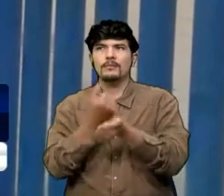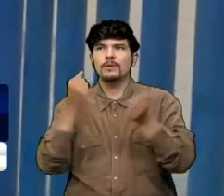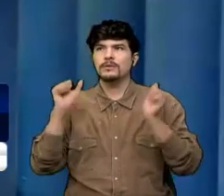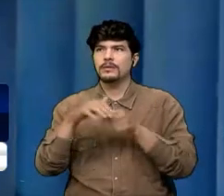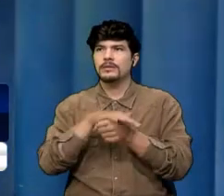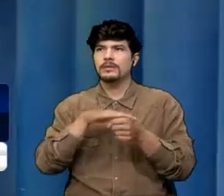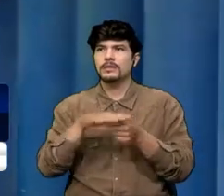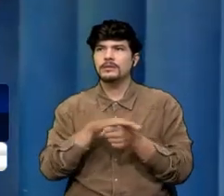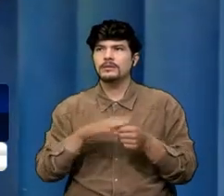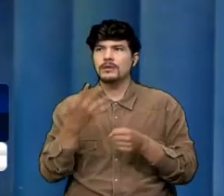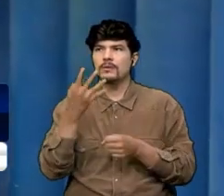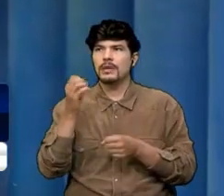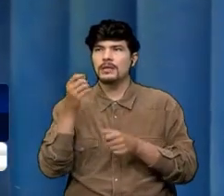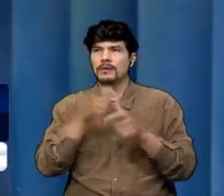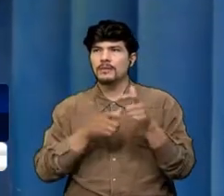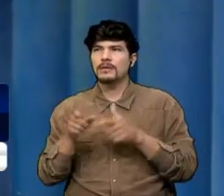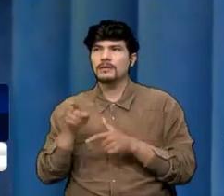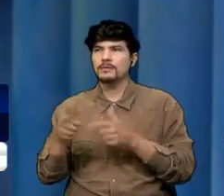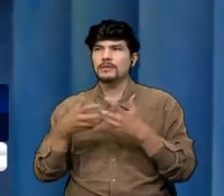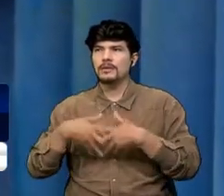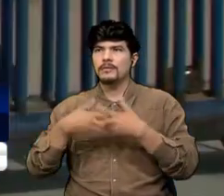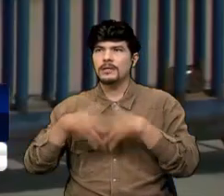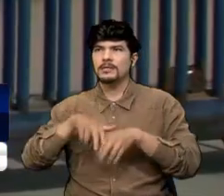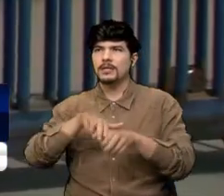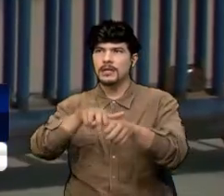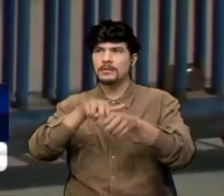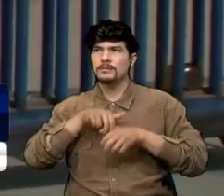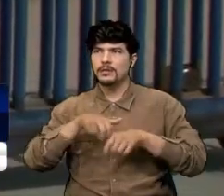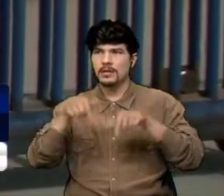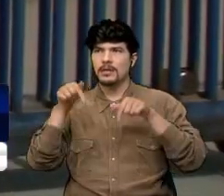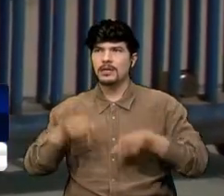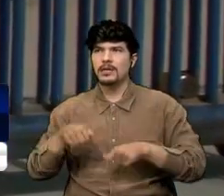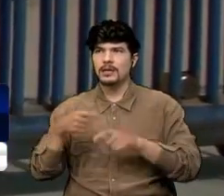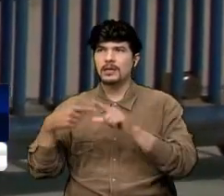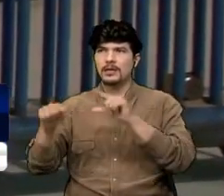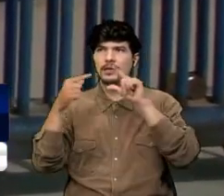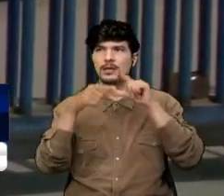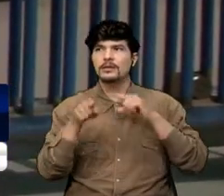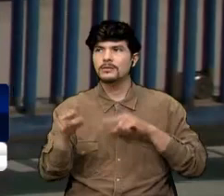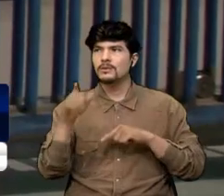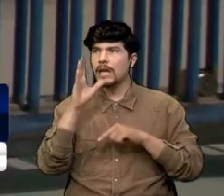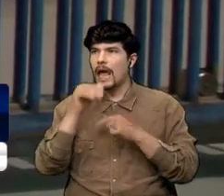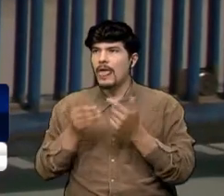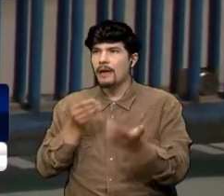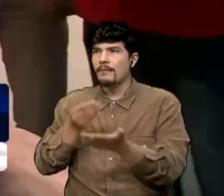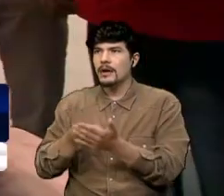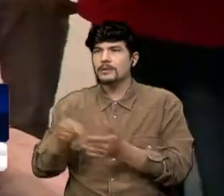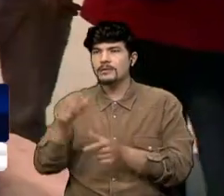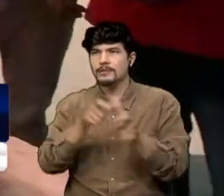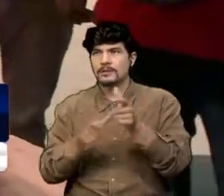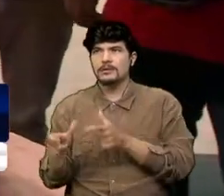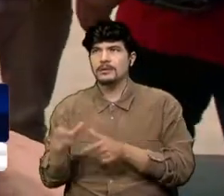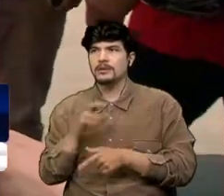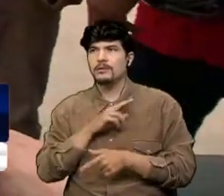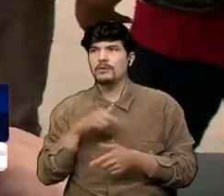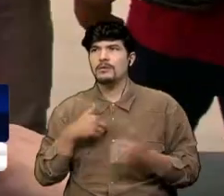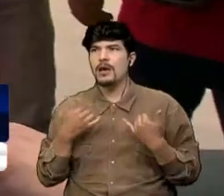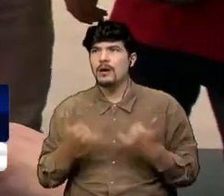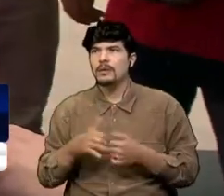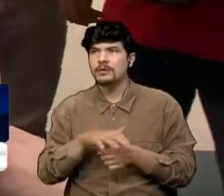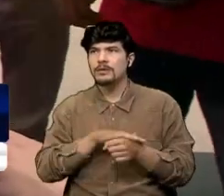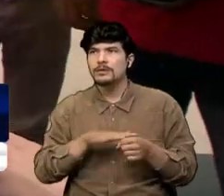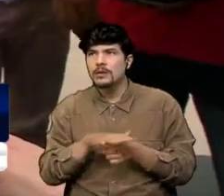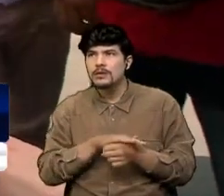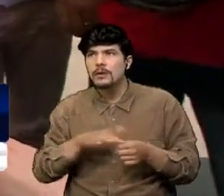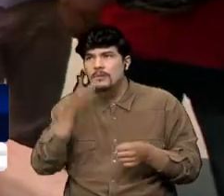unos 40 funcionarios de una empresa de transporte de mensajería que tiene sin sueldo a sus funcionarios. Llegamos a esta circunstancia